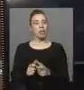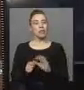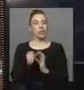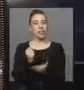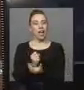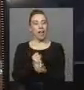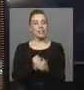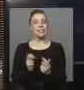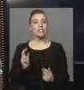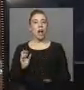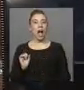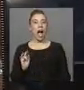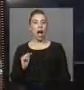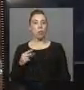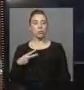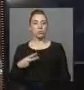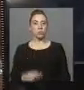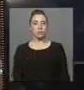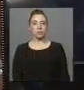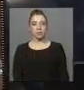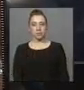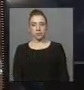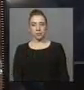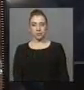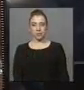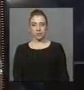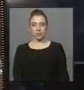Don Pepe Au Stewart, tiene la palabra.